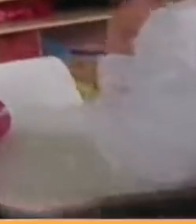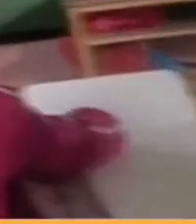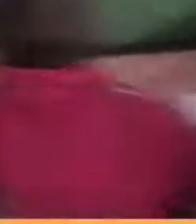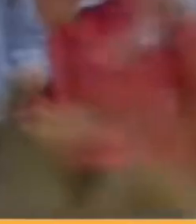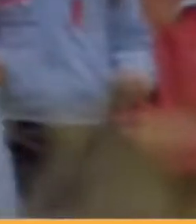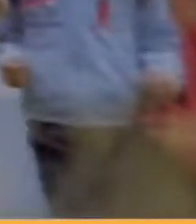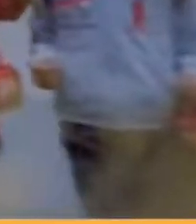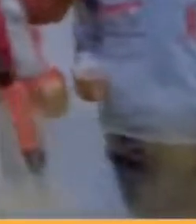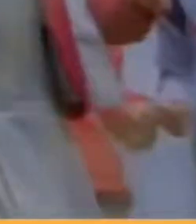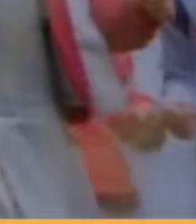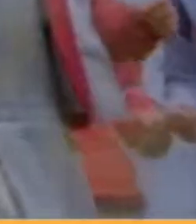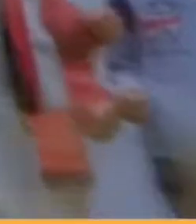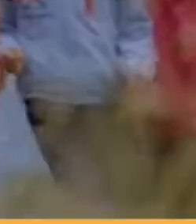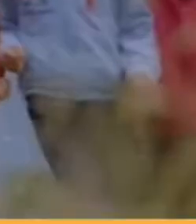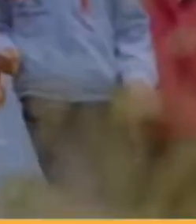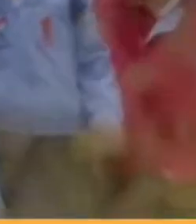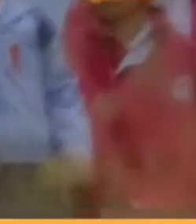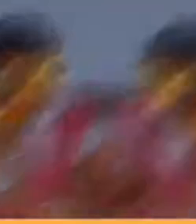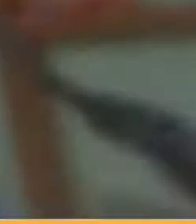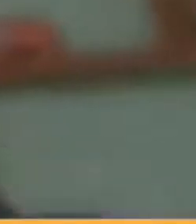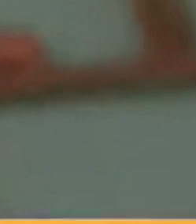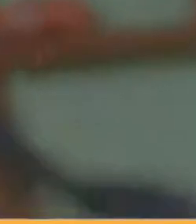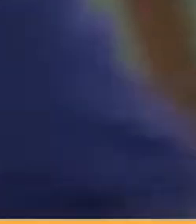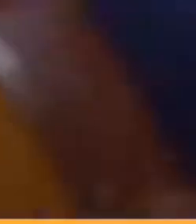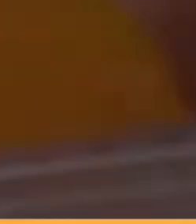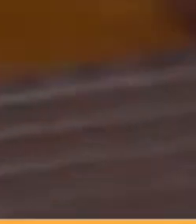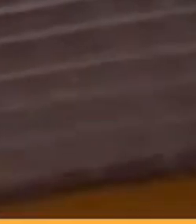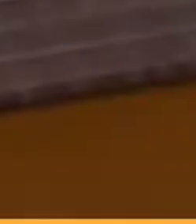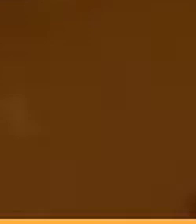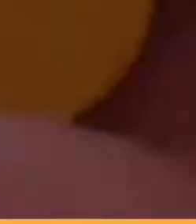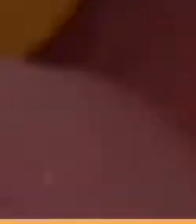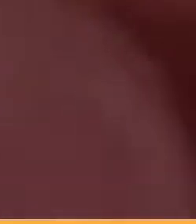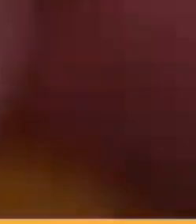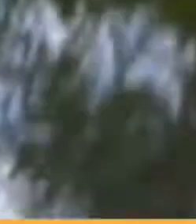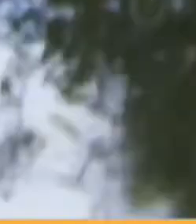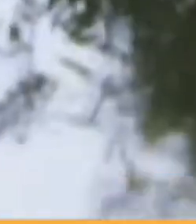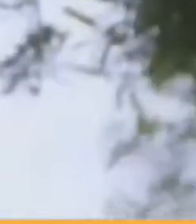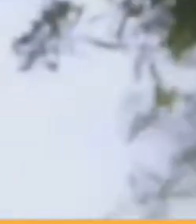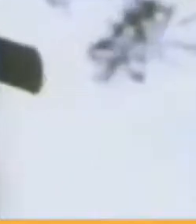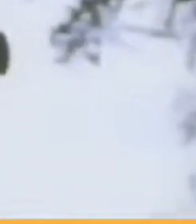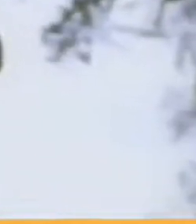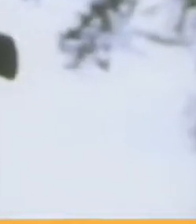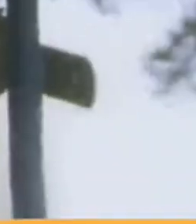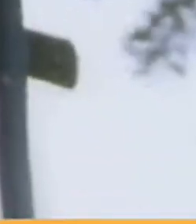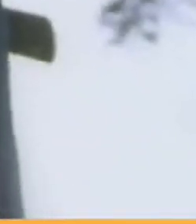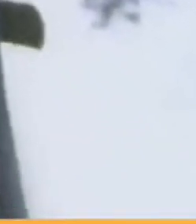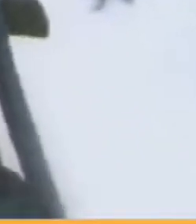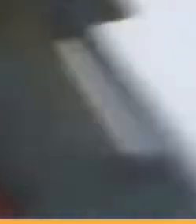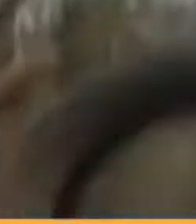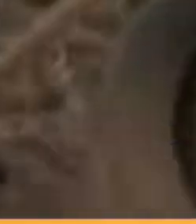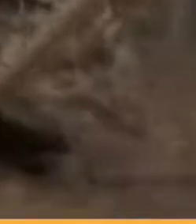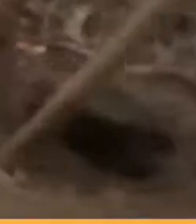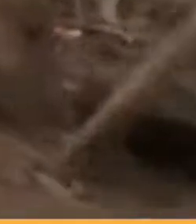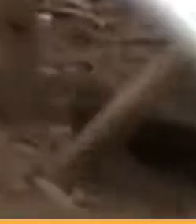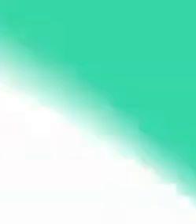No importa de qué país seas, lo importante es que eres un niño con alma de aventura.